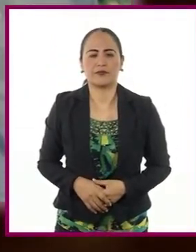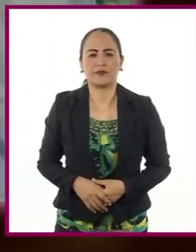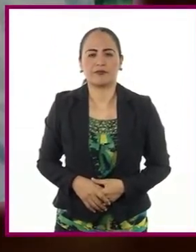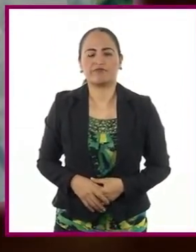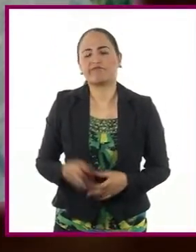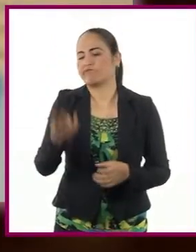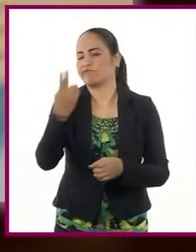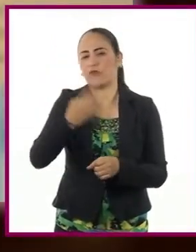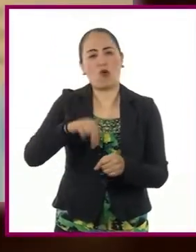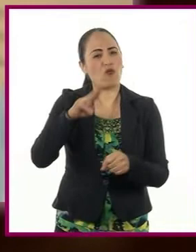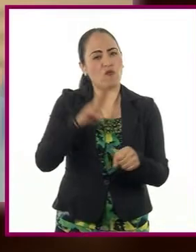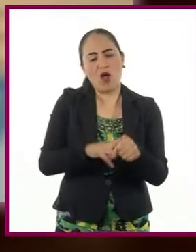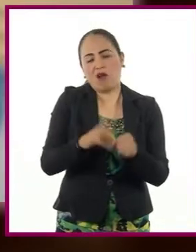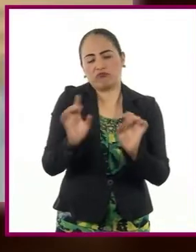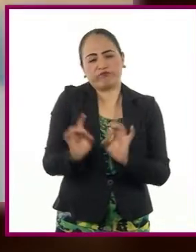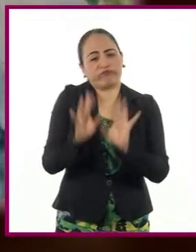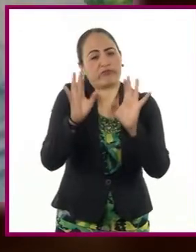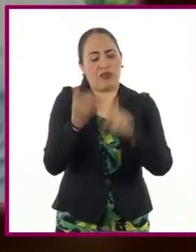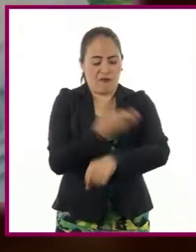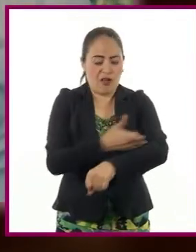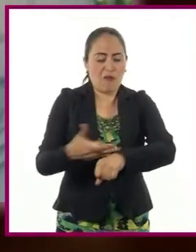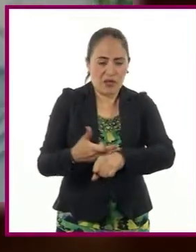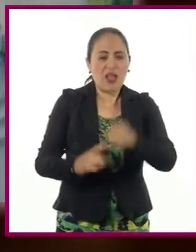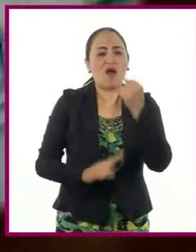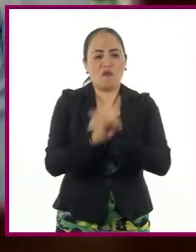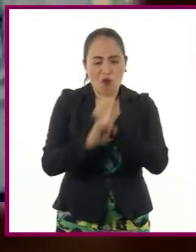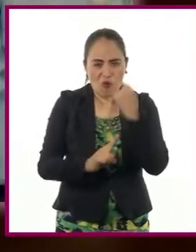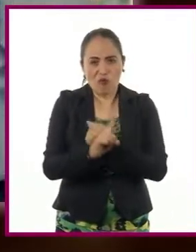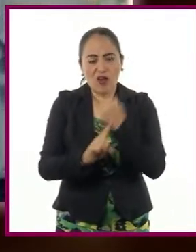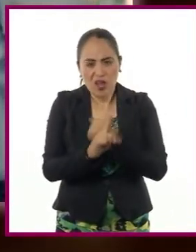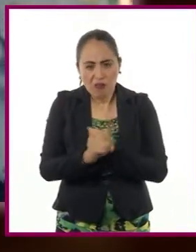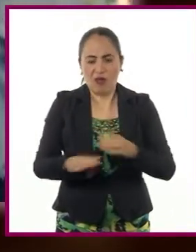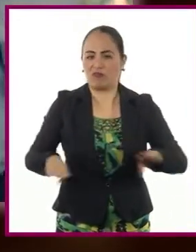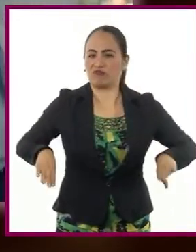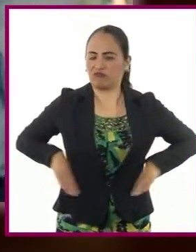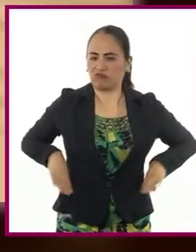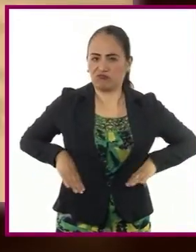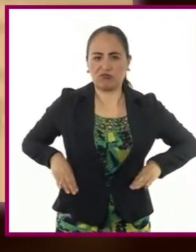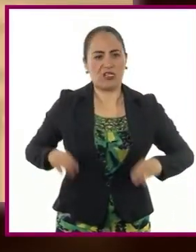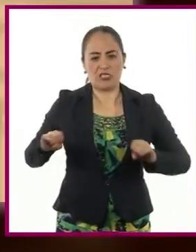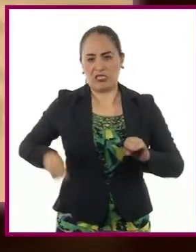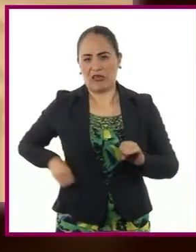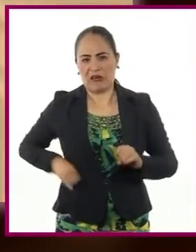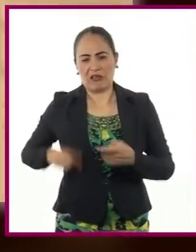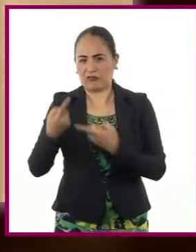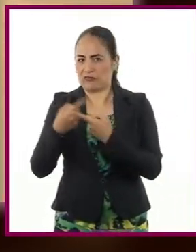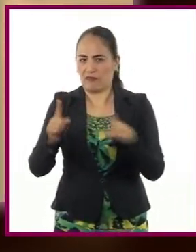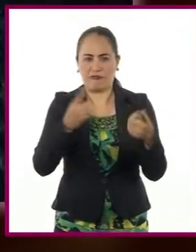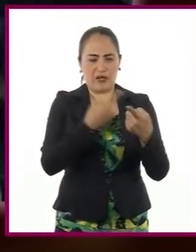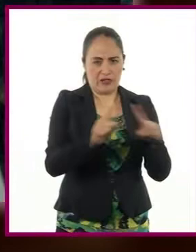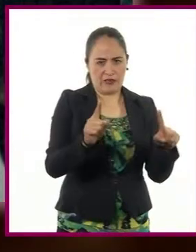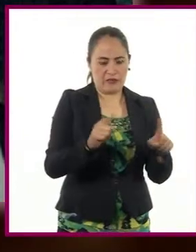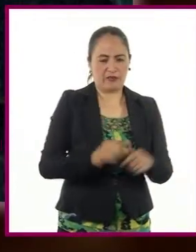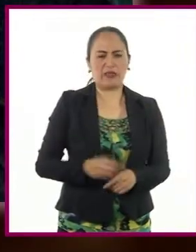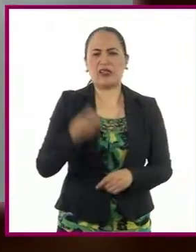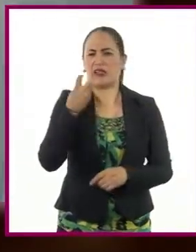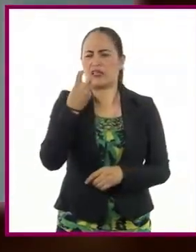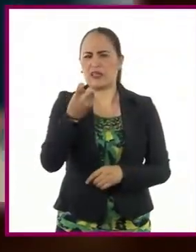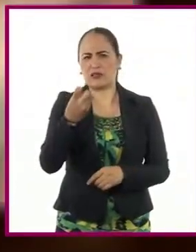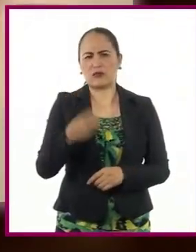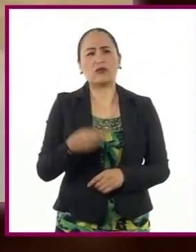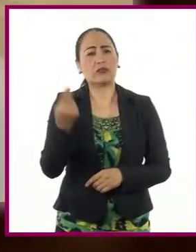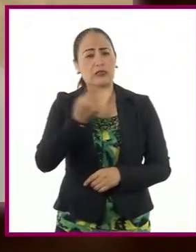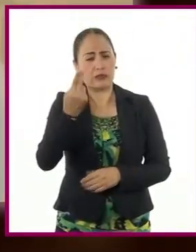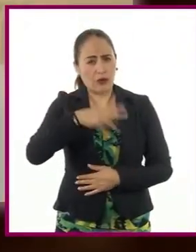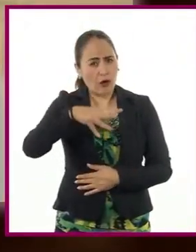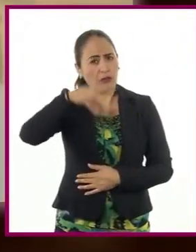Es natural que en la familia haya problemas y diferencias entre sus integrantes. Estas situaciones sirven para aprender